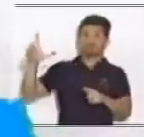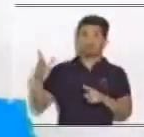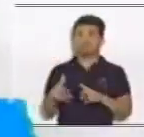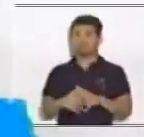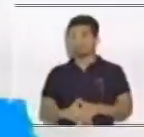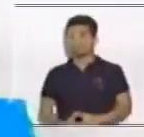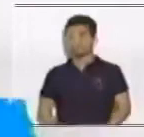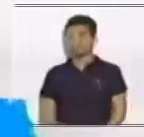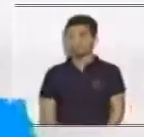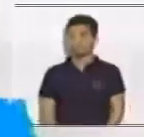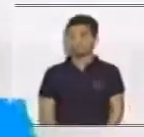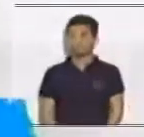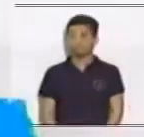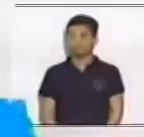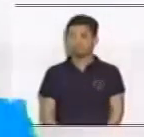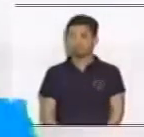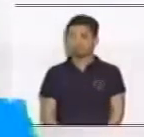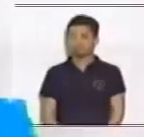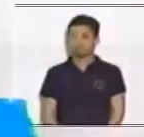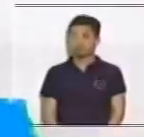Miren las dimensiones de cada lado.